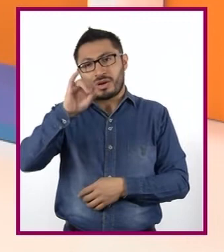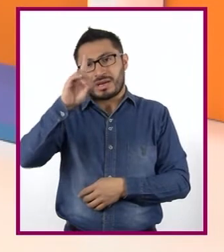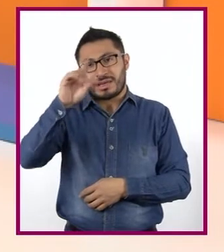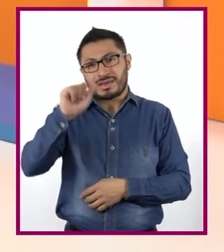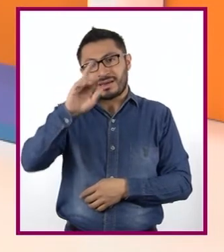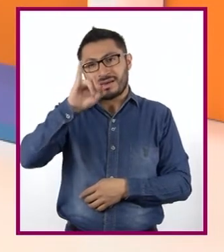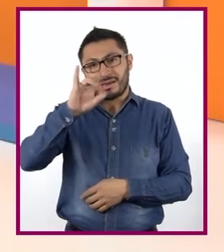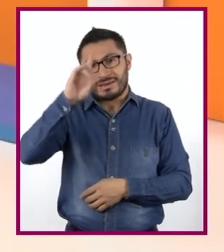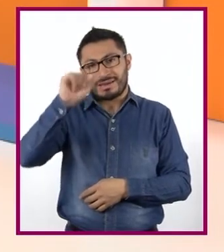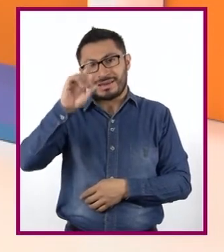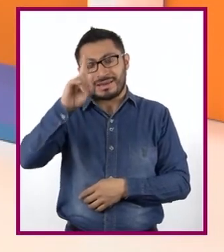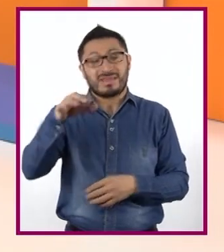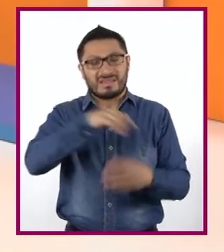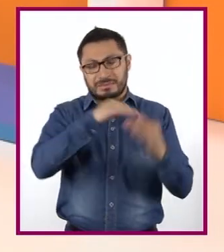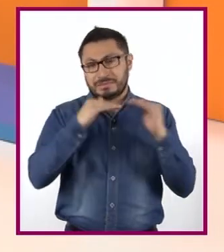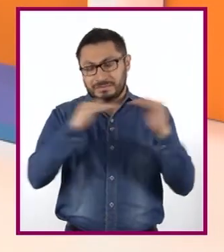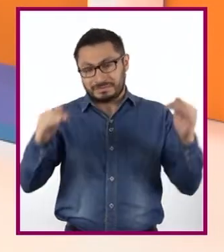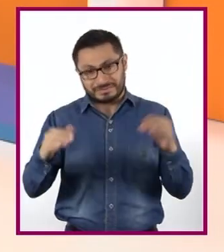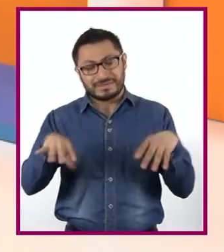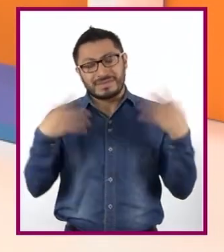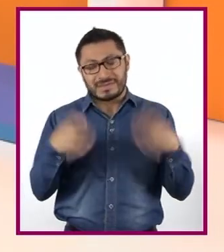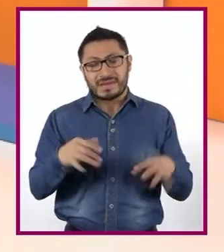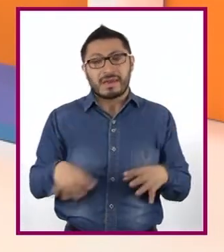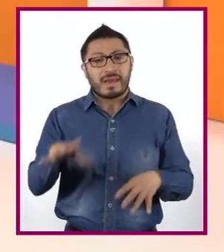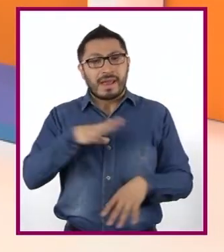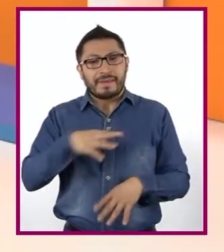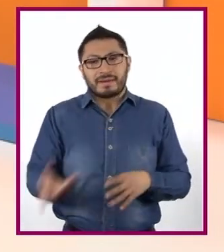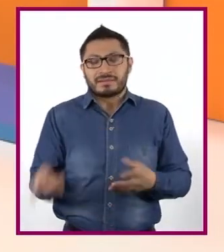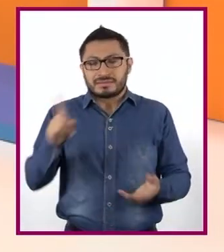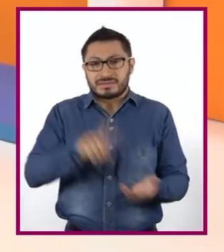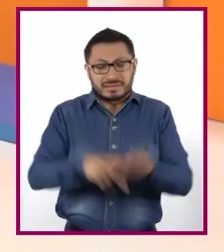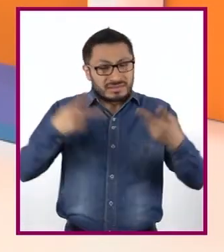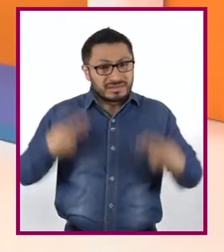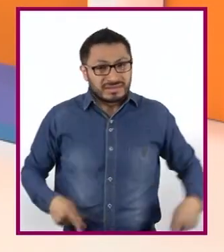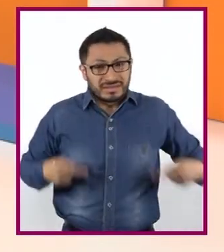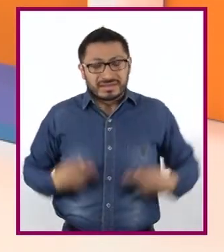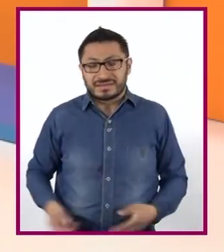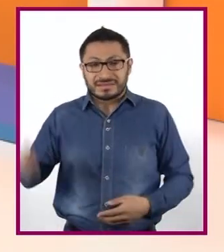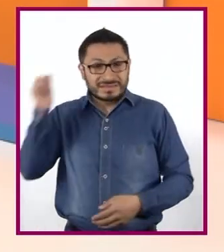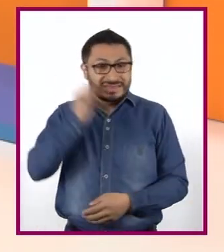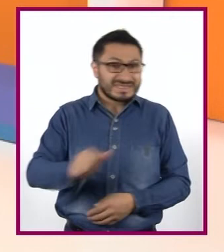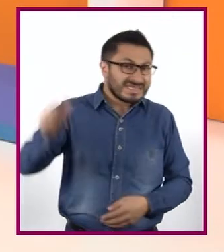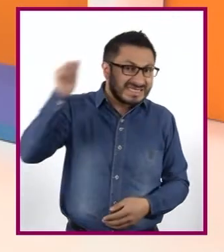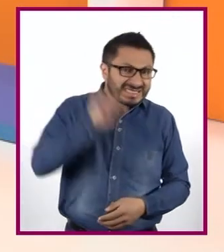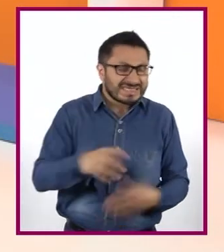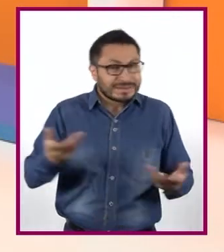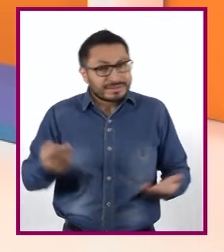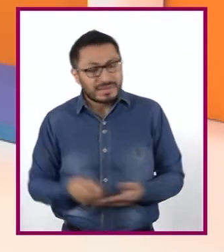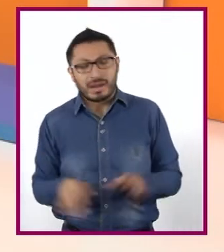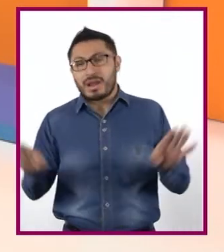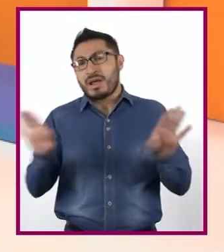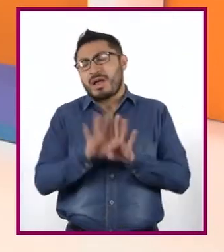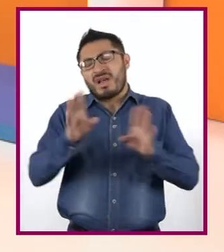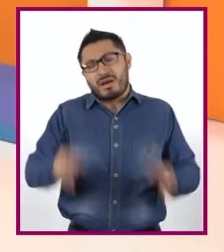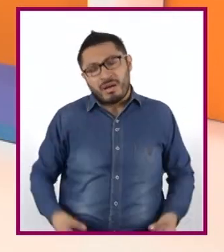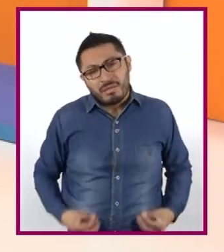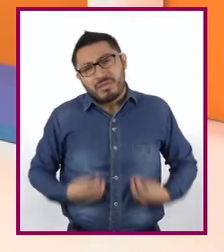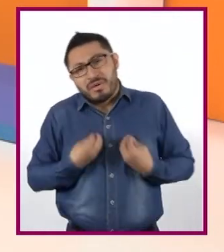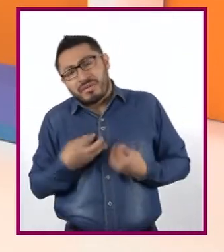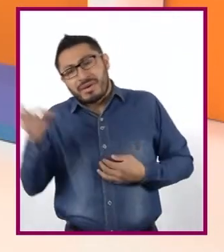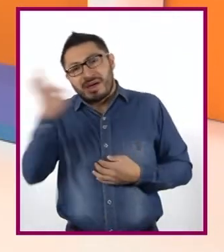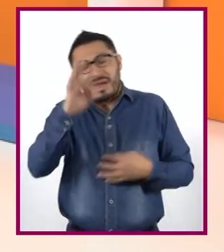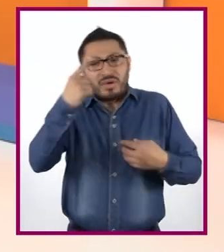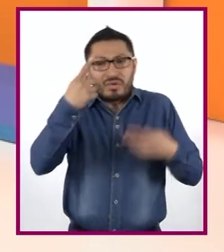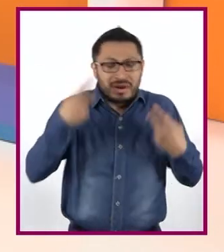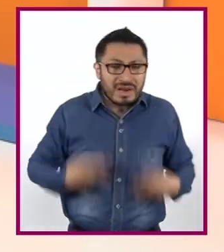algunos ejemplos, podrían retomarse por las personas en todas sus relaciones. ¿Cómo sería la vida de alguien que nunca